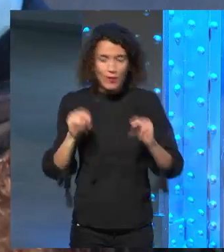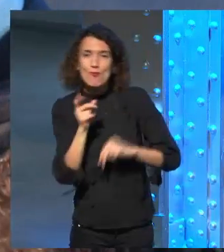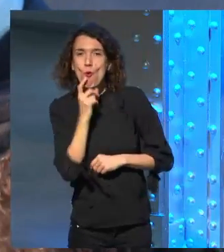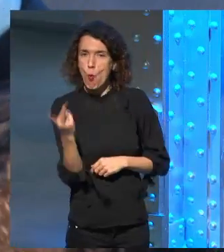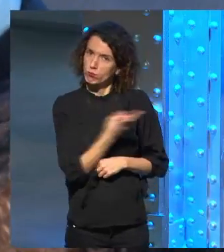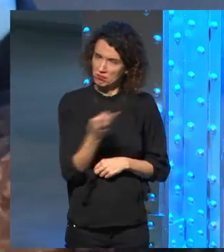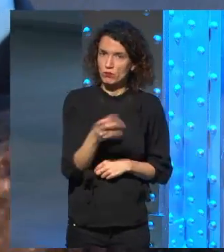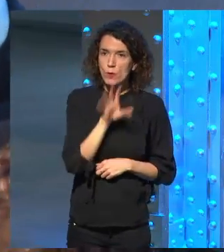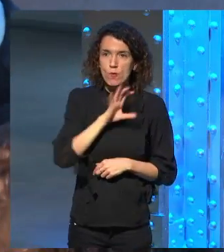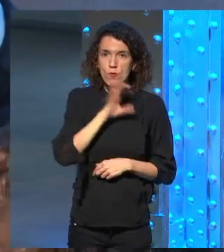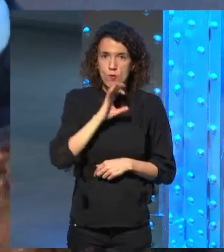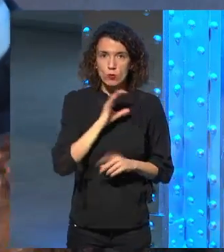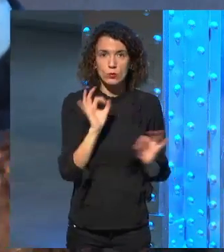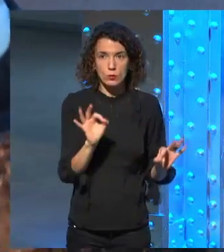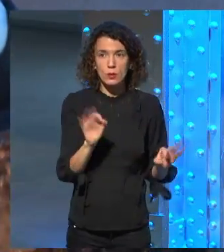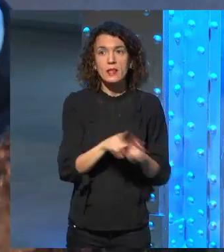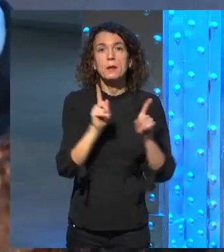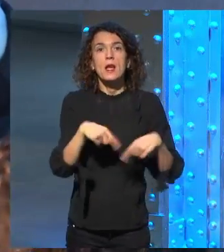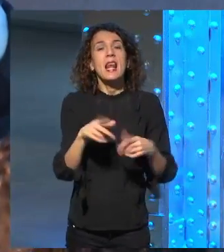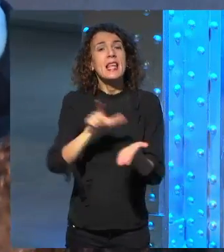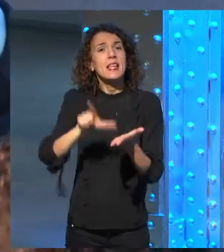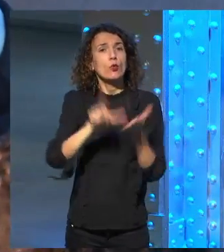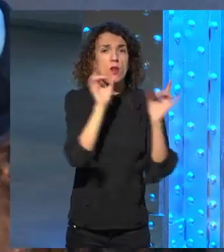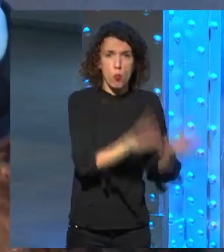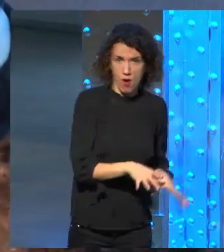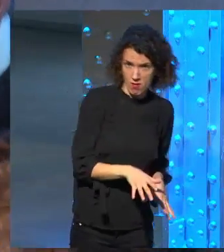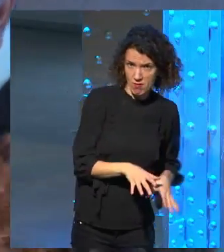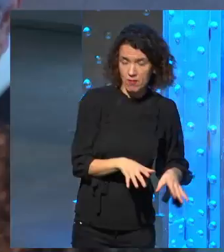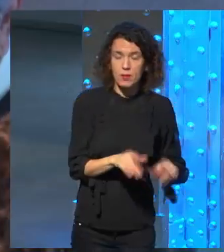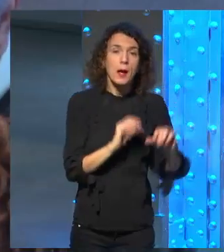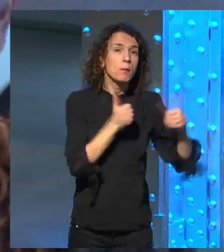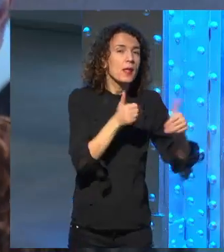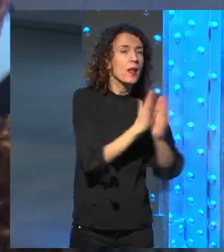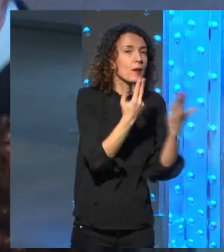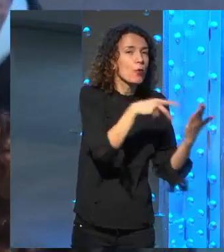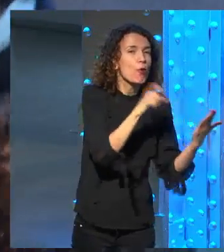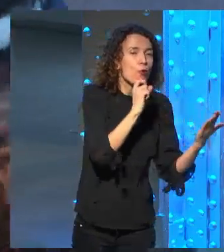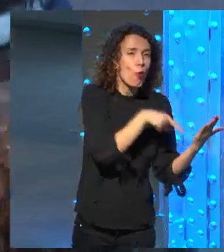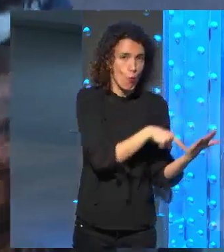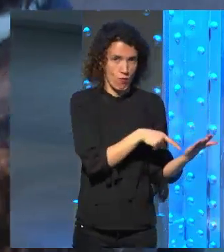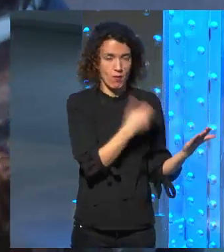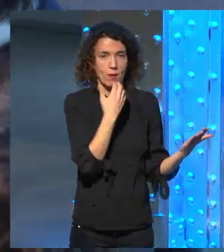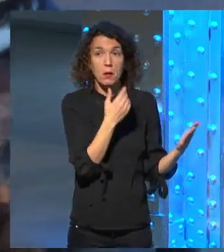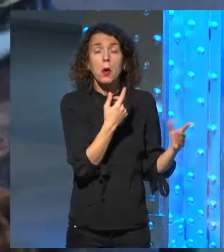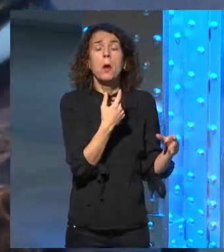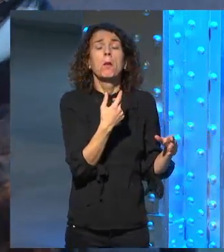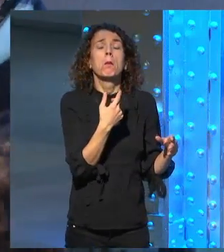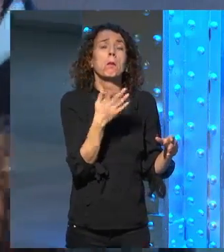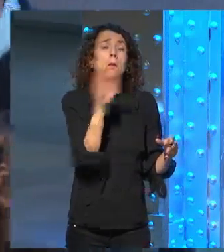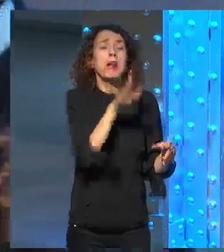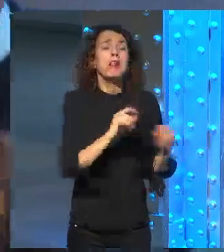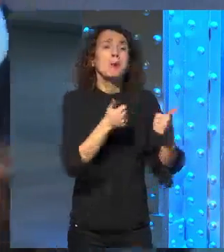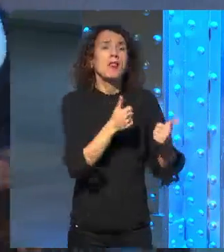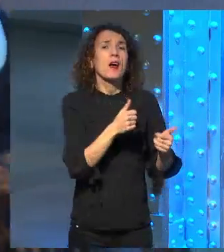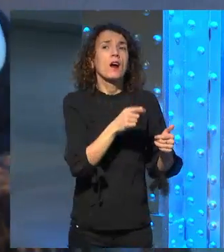¿no? Pasa igual que en la literatura, ¿no? Es decir, cómo empieza una cosa, ¿no? Porque parece que las cosas, cuando